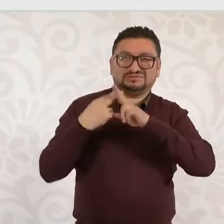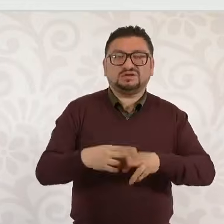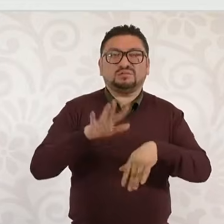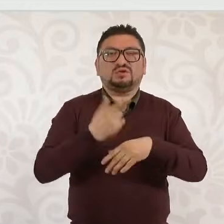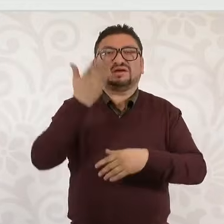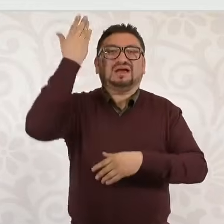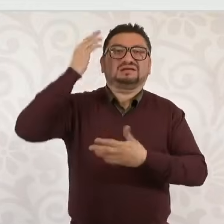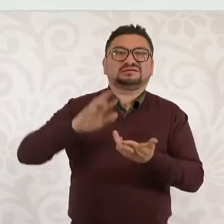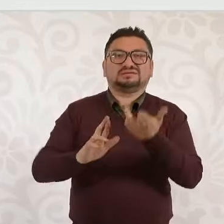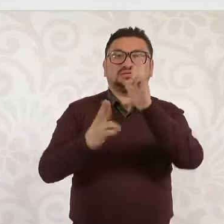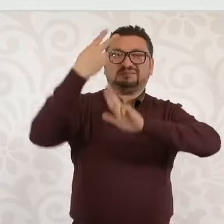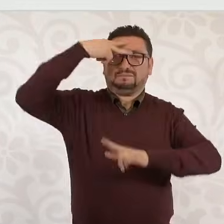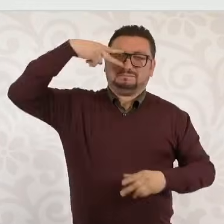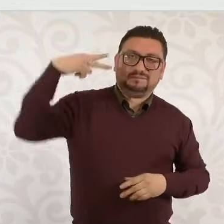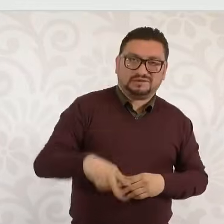Revolución Mexicana.